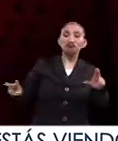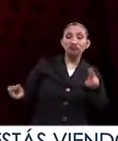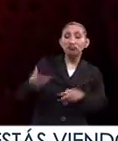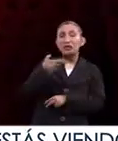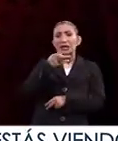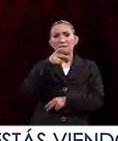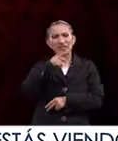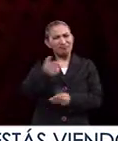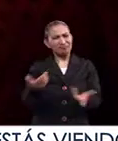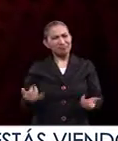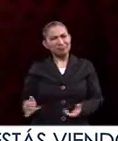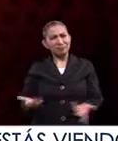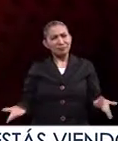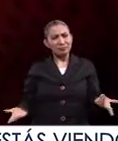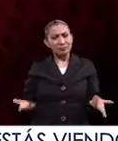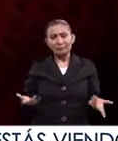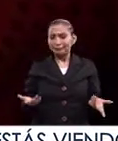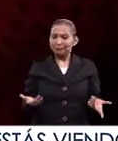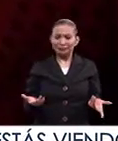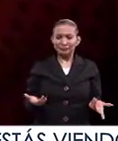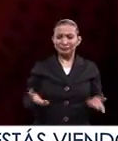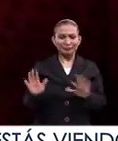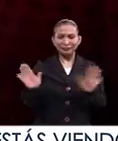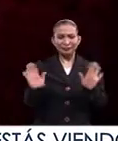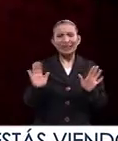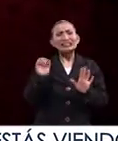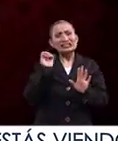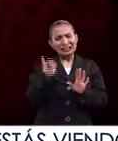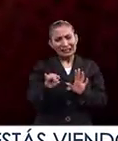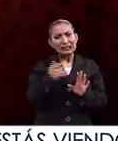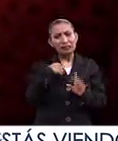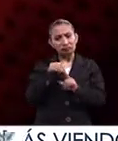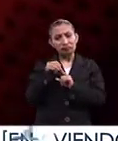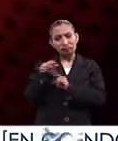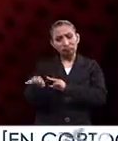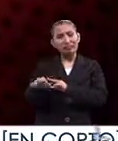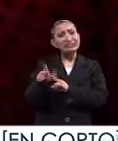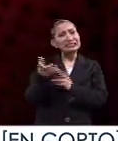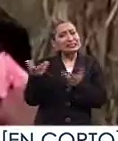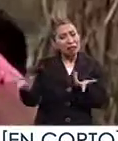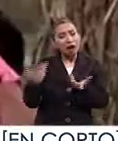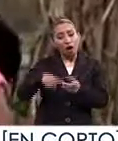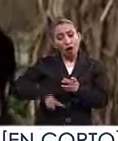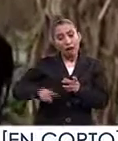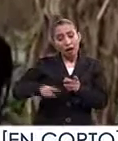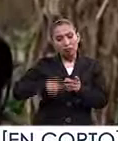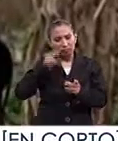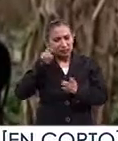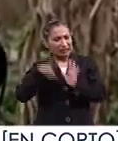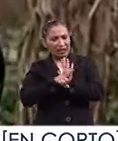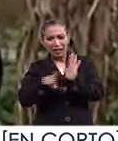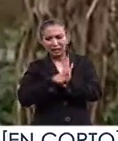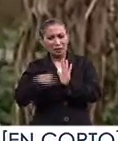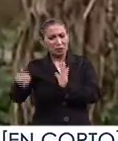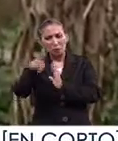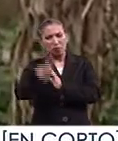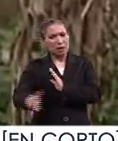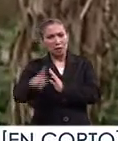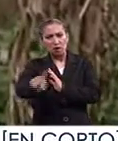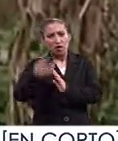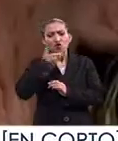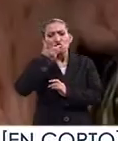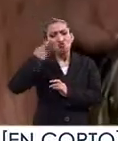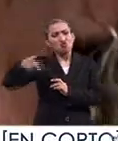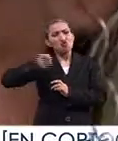hippies. Y llegó un momento que sí tuvo un efecto que el gobierno consideró negativo para el pueblo